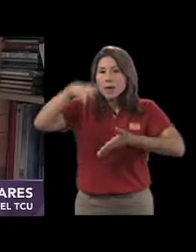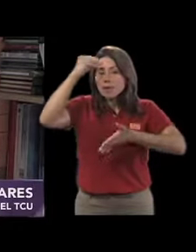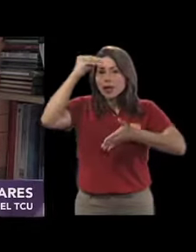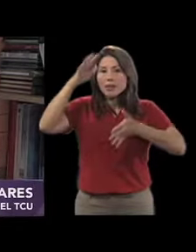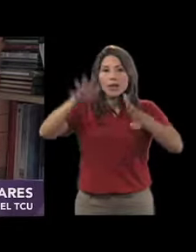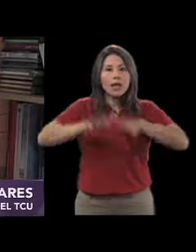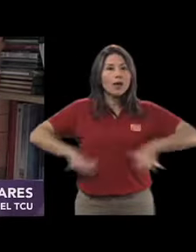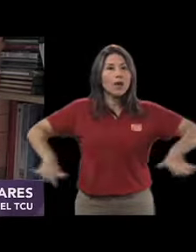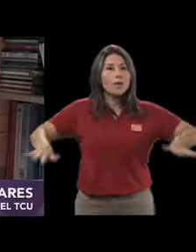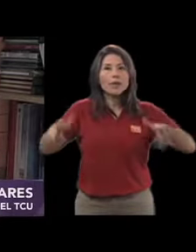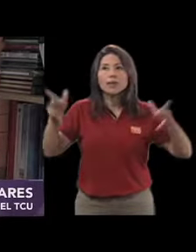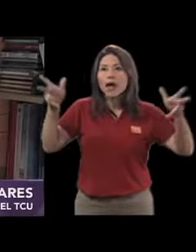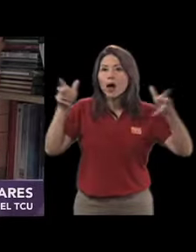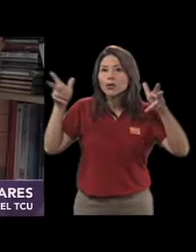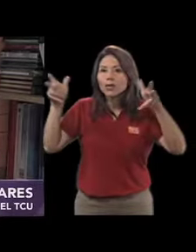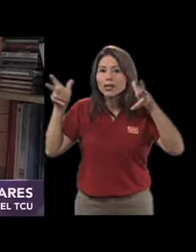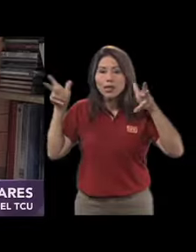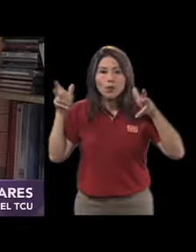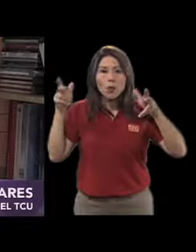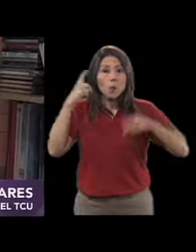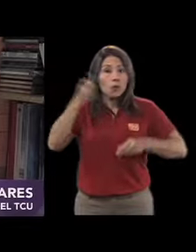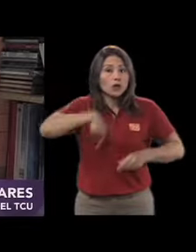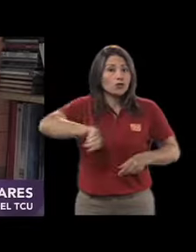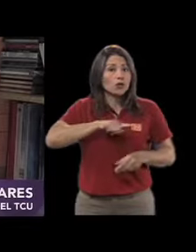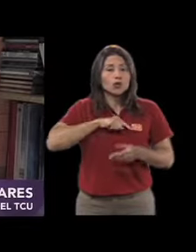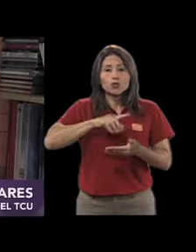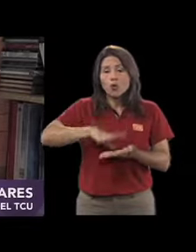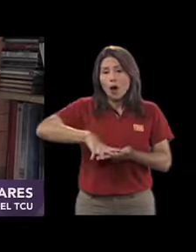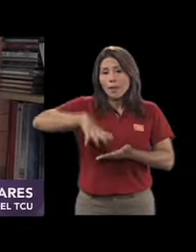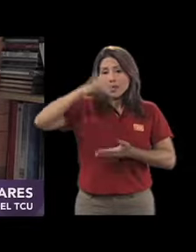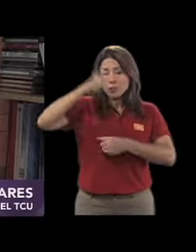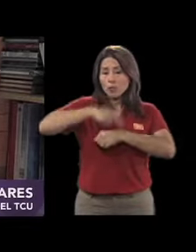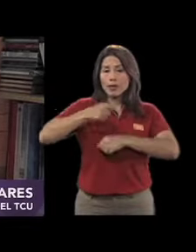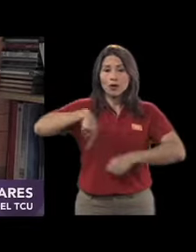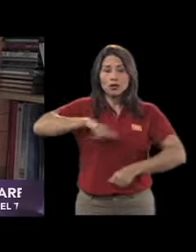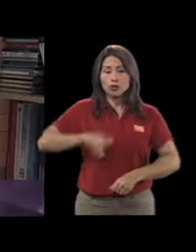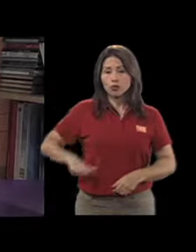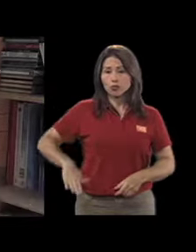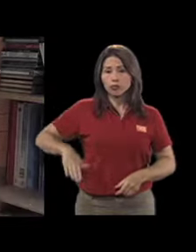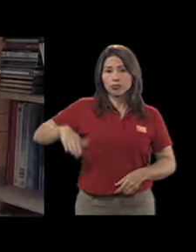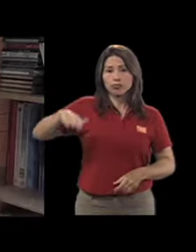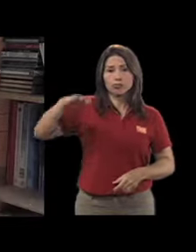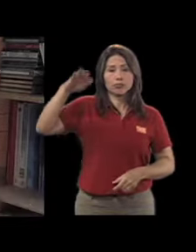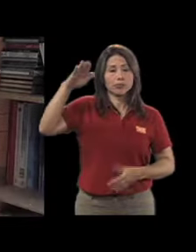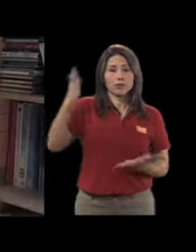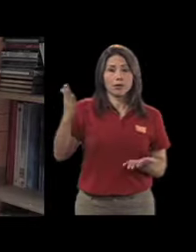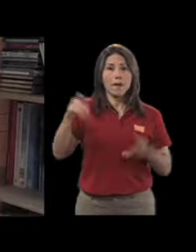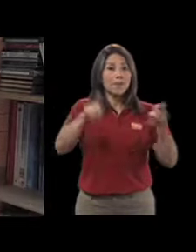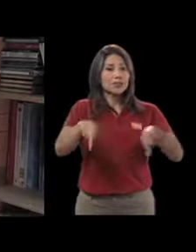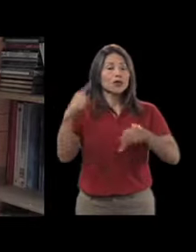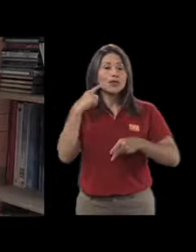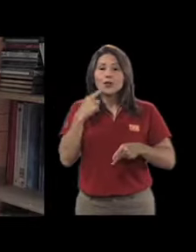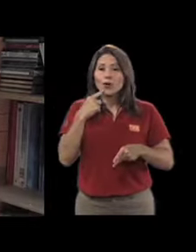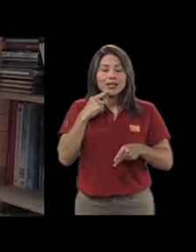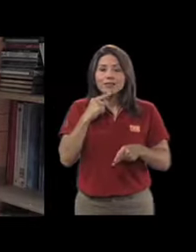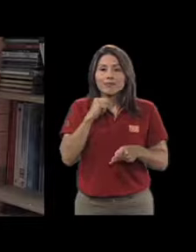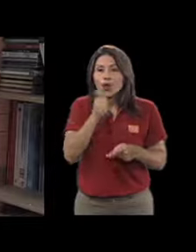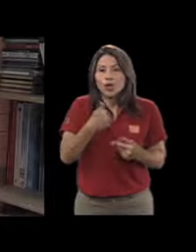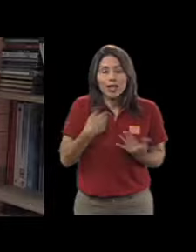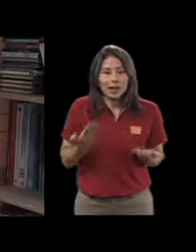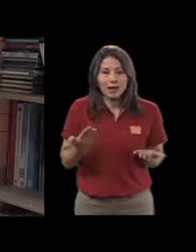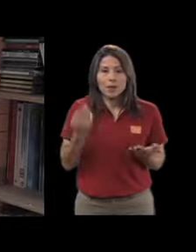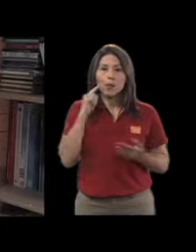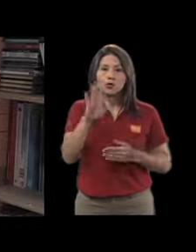completamente auditivo, porque eso lo aprendemos en nuestro crecimiento, ellos no lo tienen, ¿verdad?, por su condición de sordera.